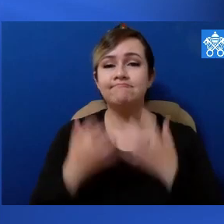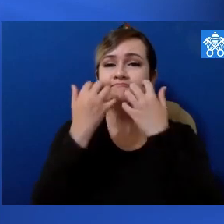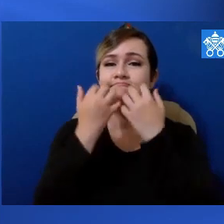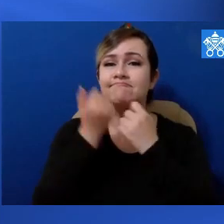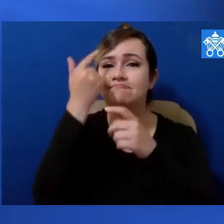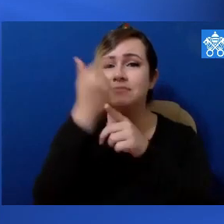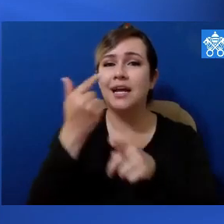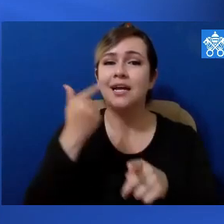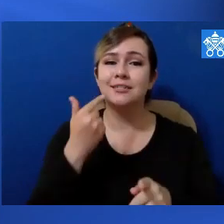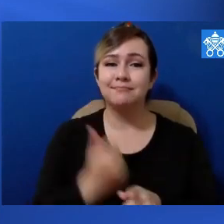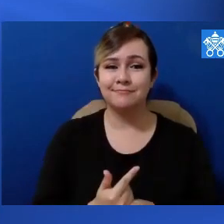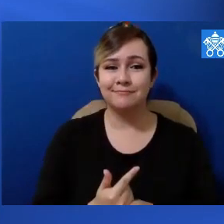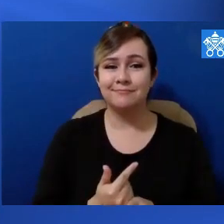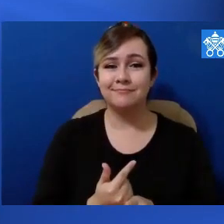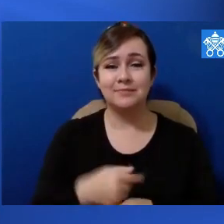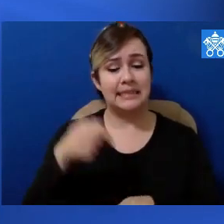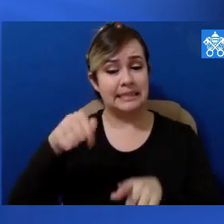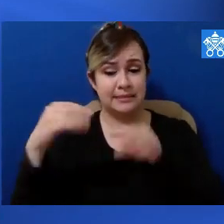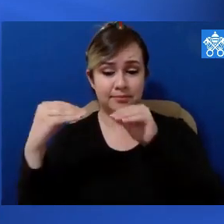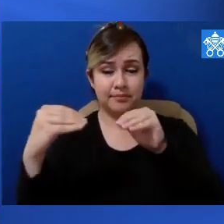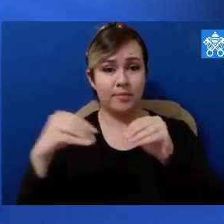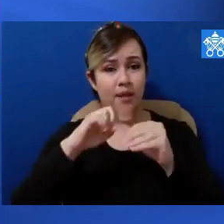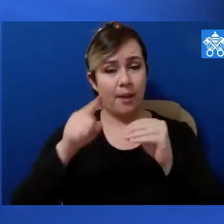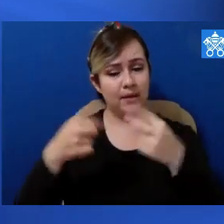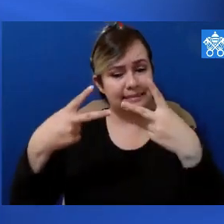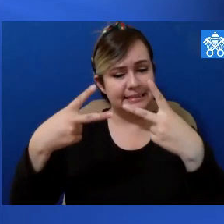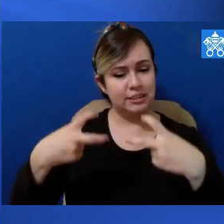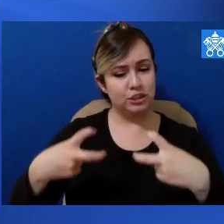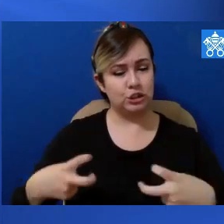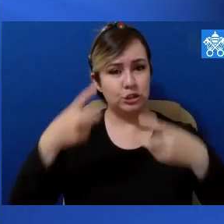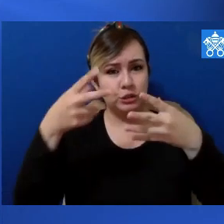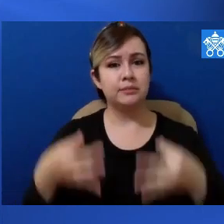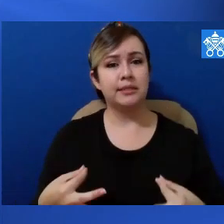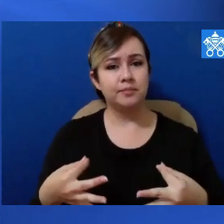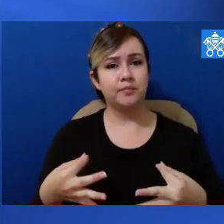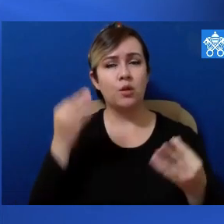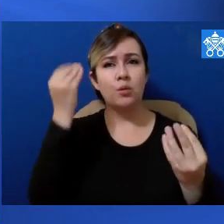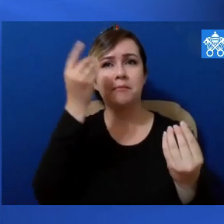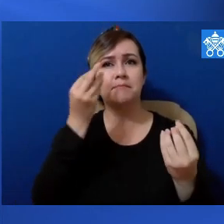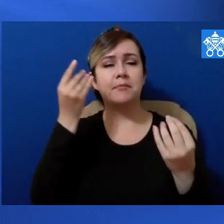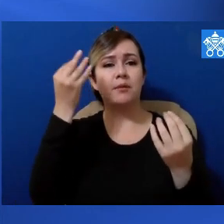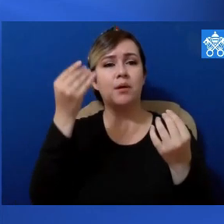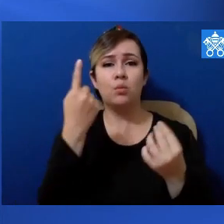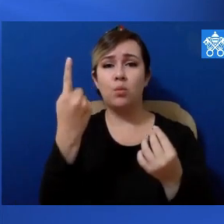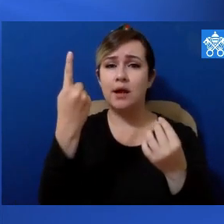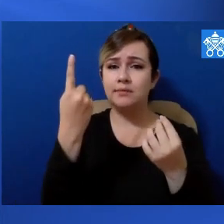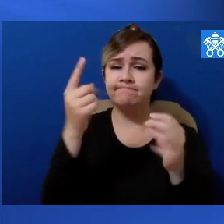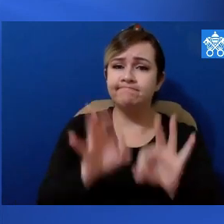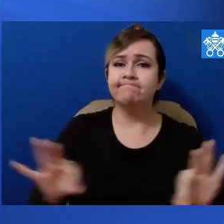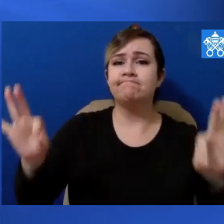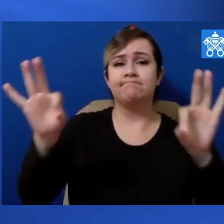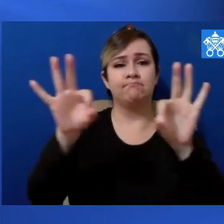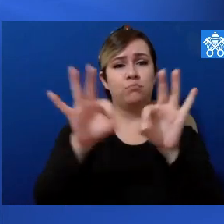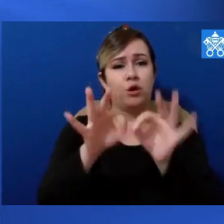Queridos hermanos y hermanas, en esta catequesis sobre el discernimiento reflexionamos acerca de uno de los